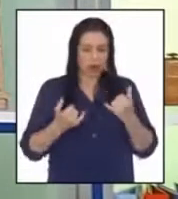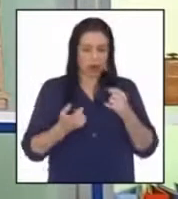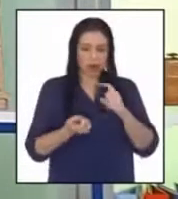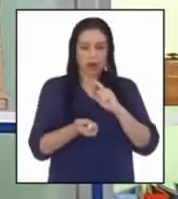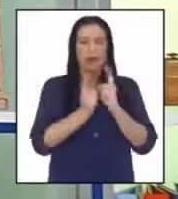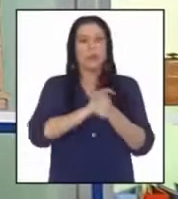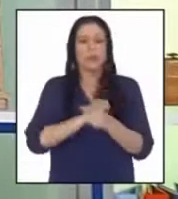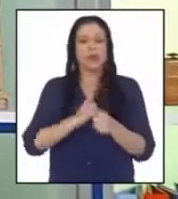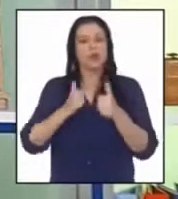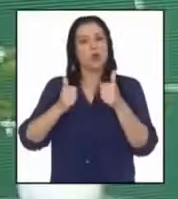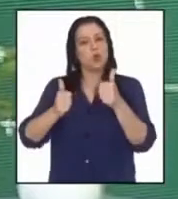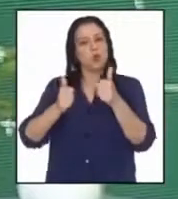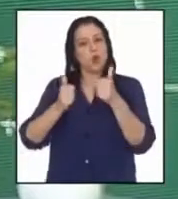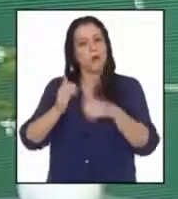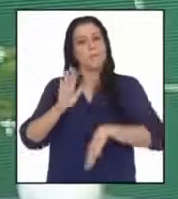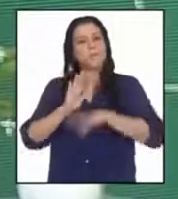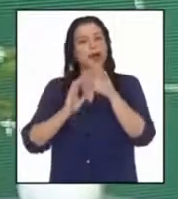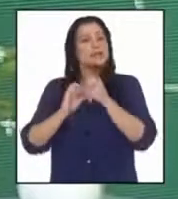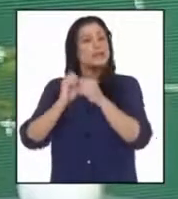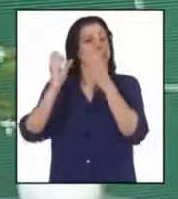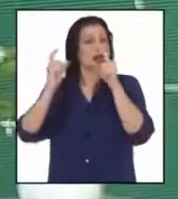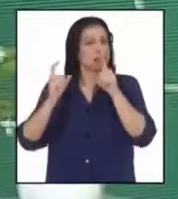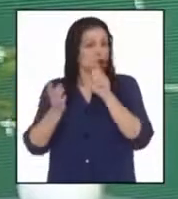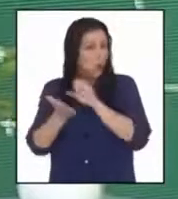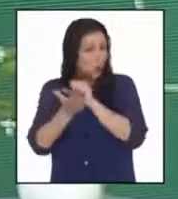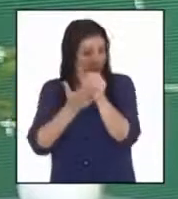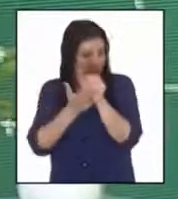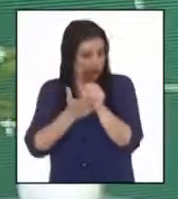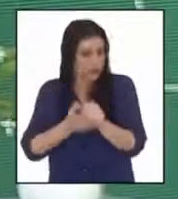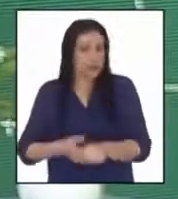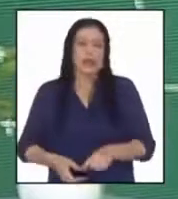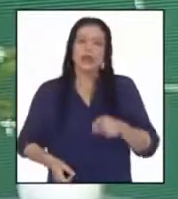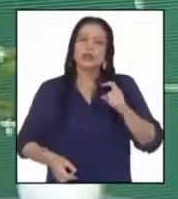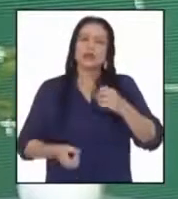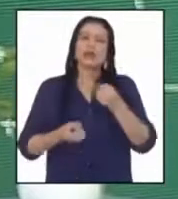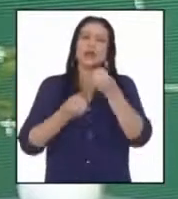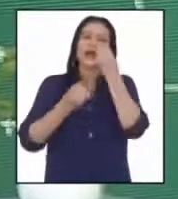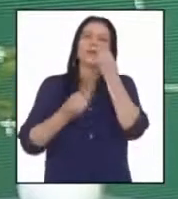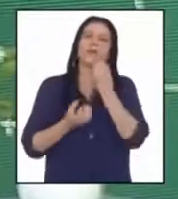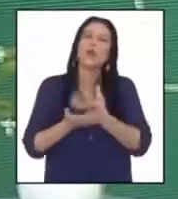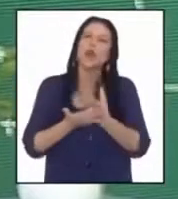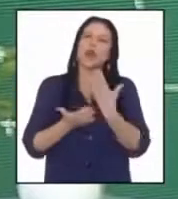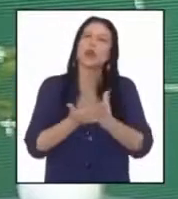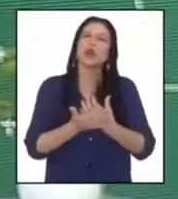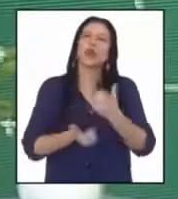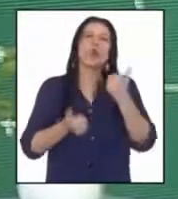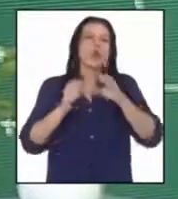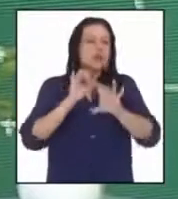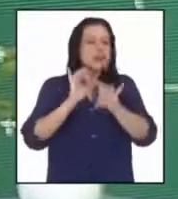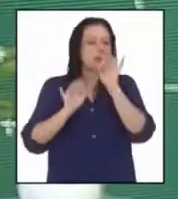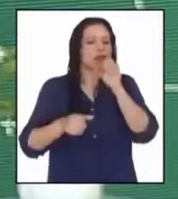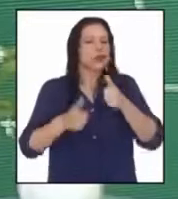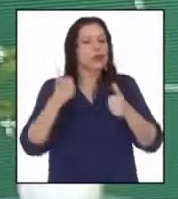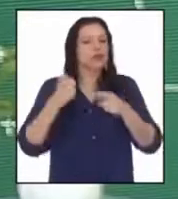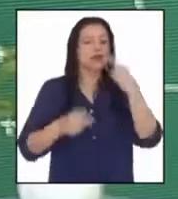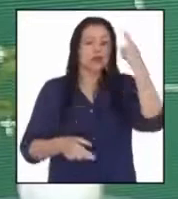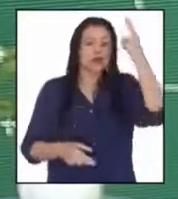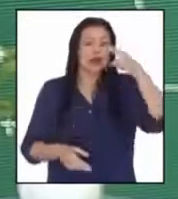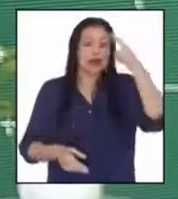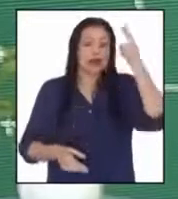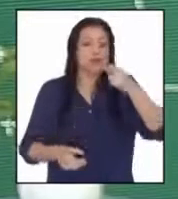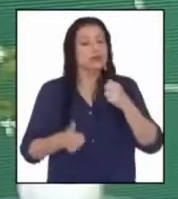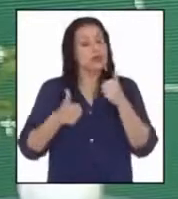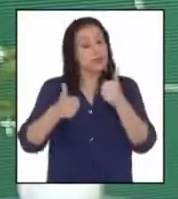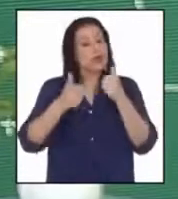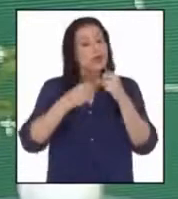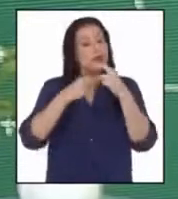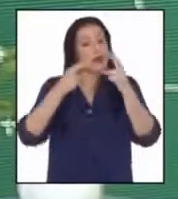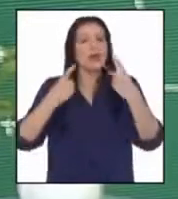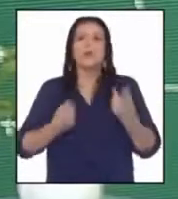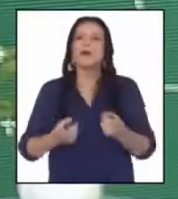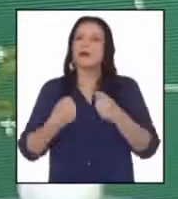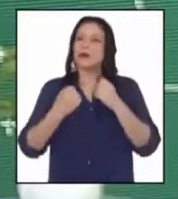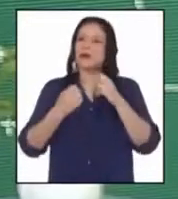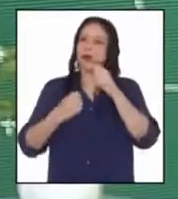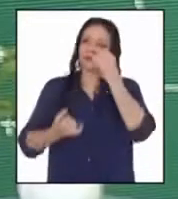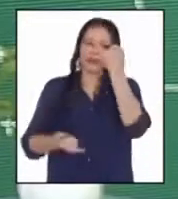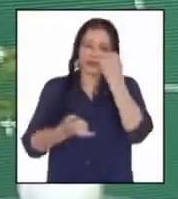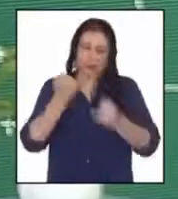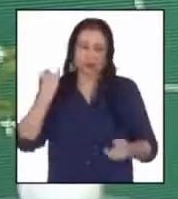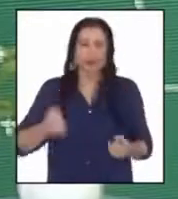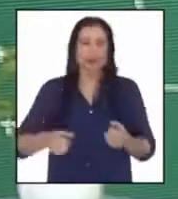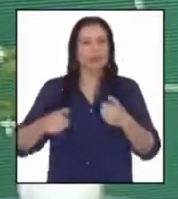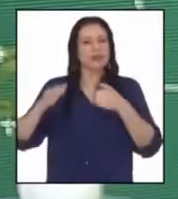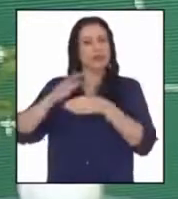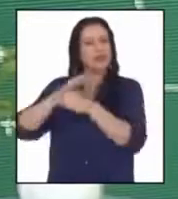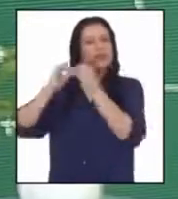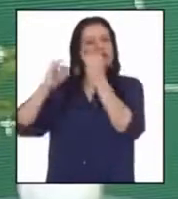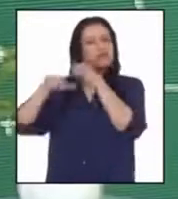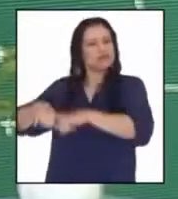mayor cantidad de días por mes. Sería bueno identificar las causas de esta buena noticia para que pasado el tiempo de pandemia se mantengan las